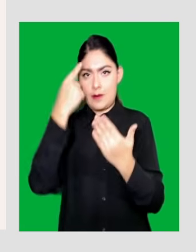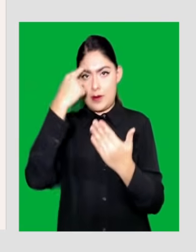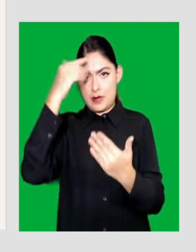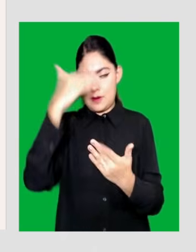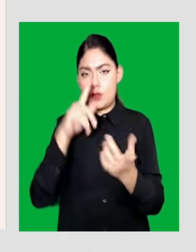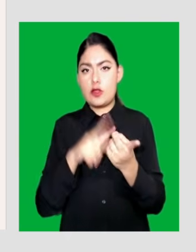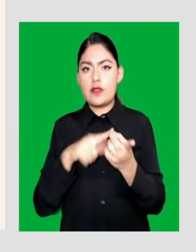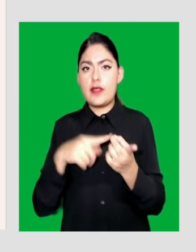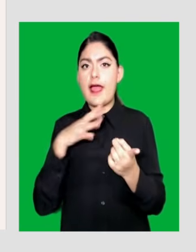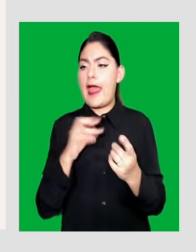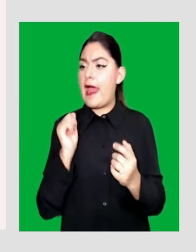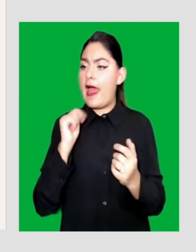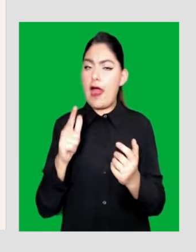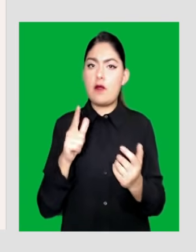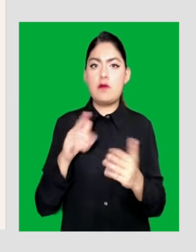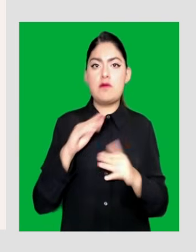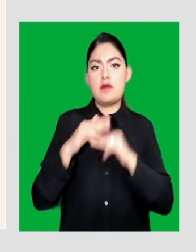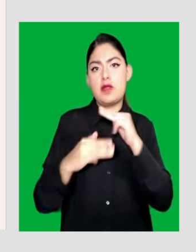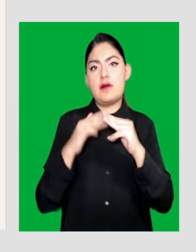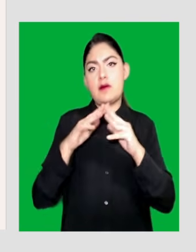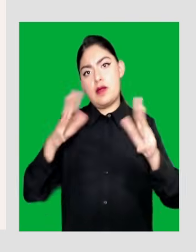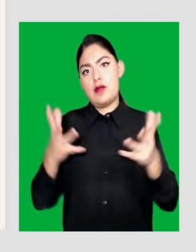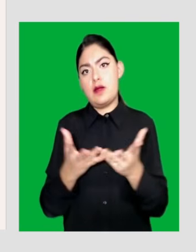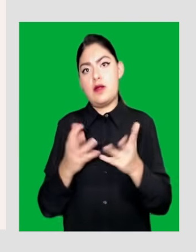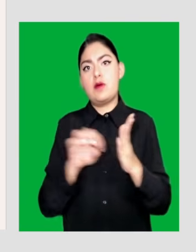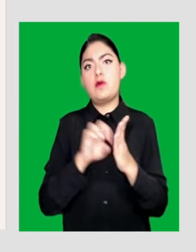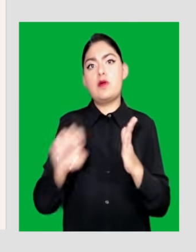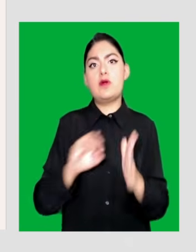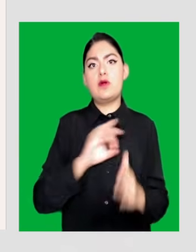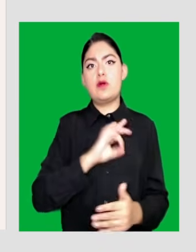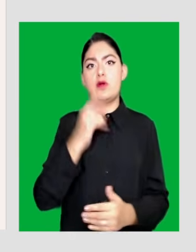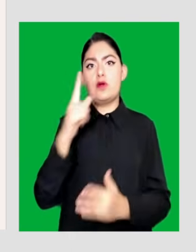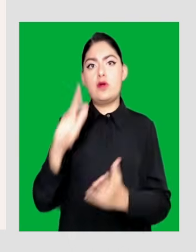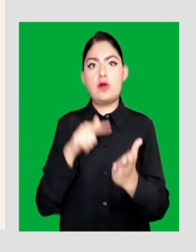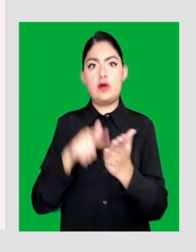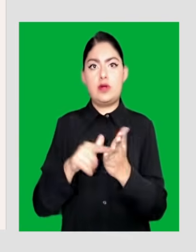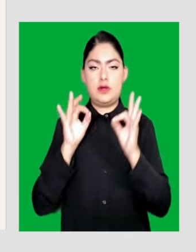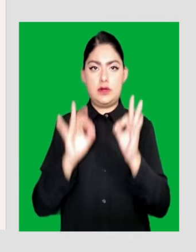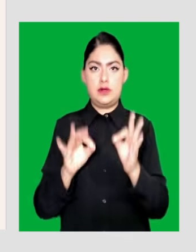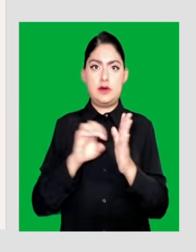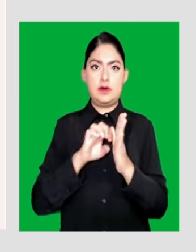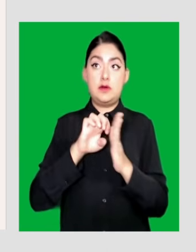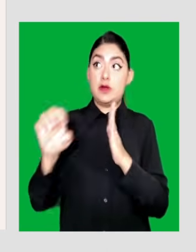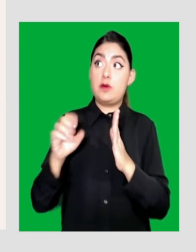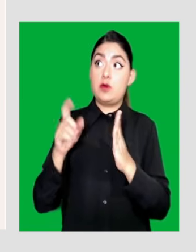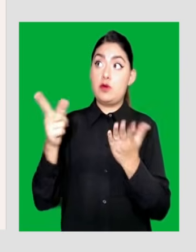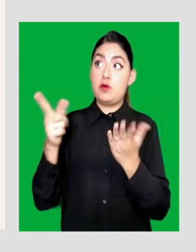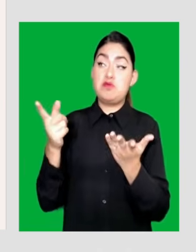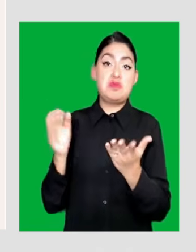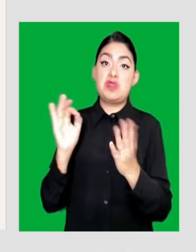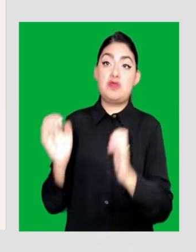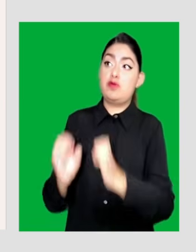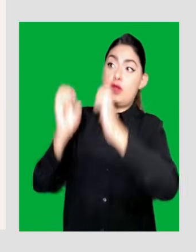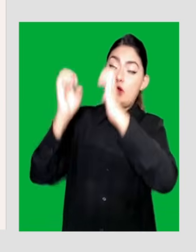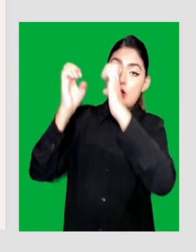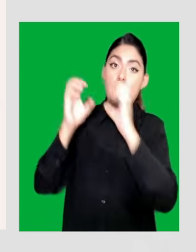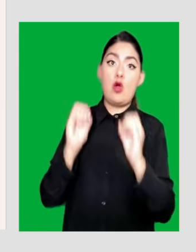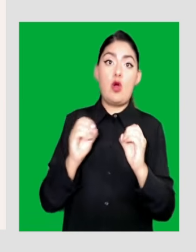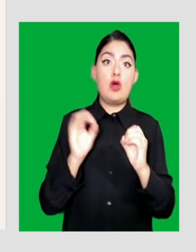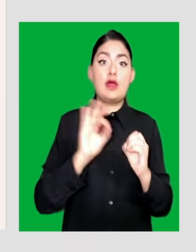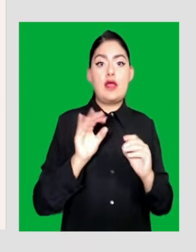cuentan una historia completa sobre algo en particular. Suelen combinar información como puede ser